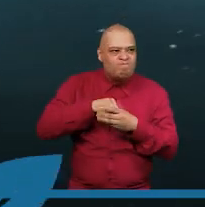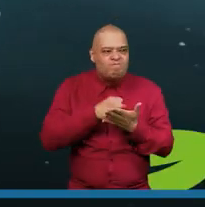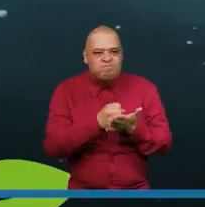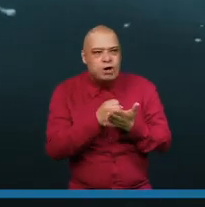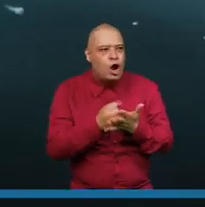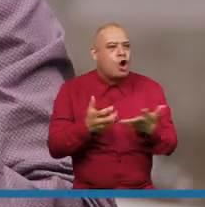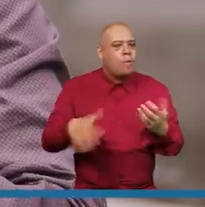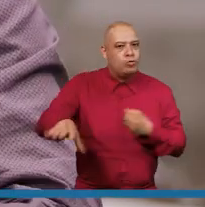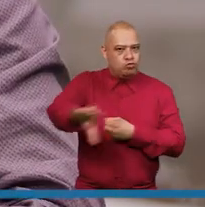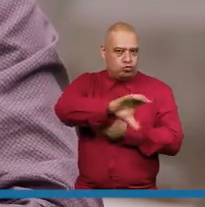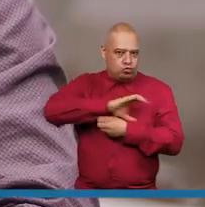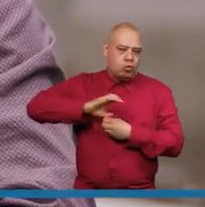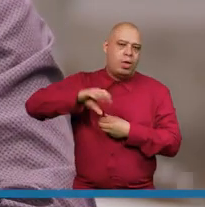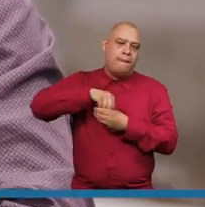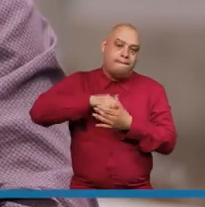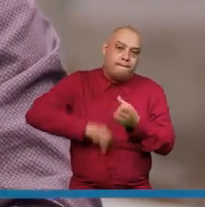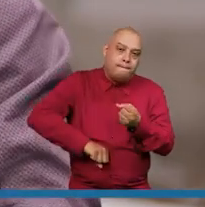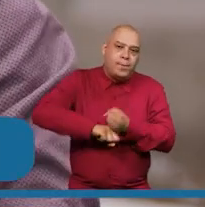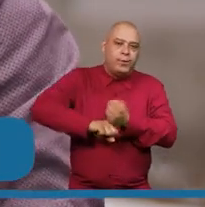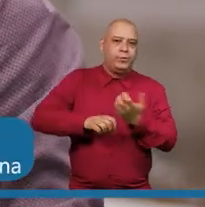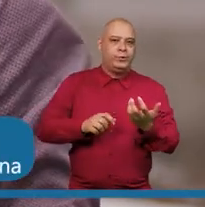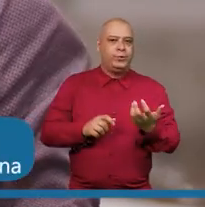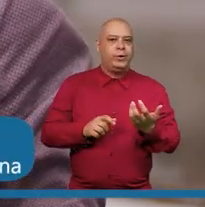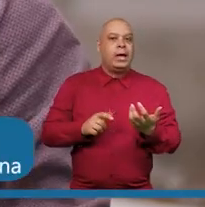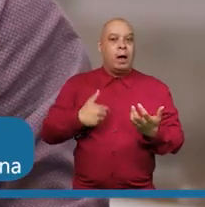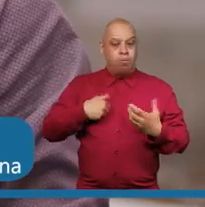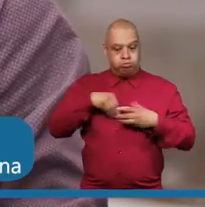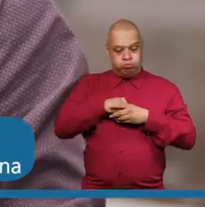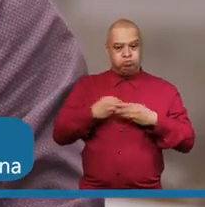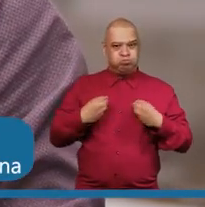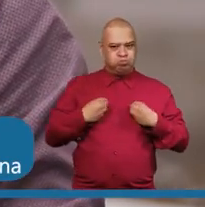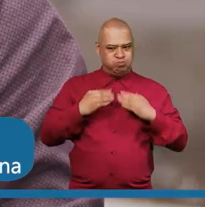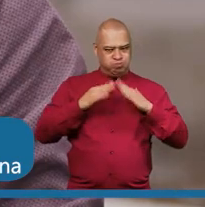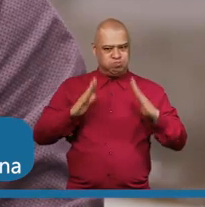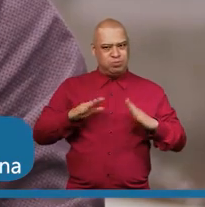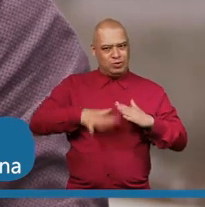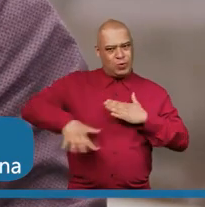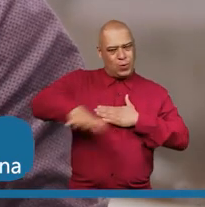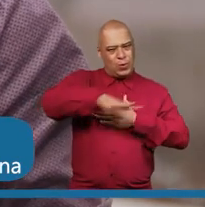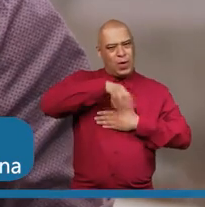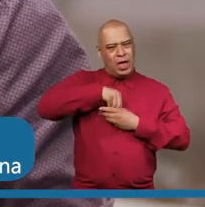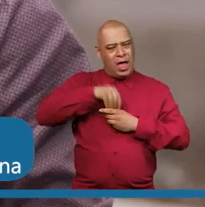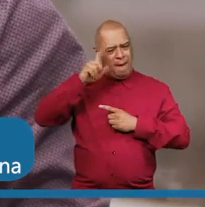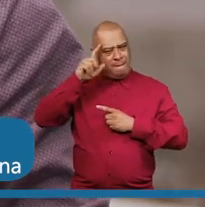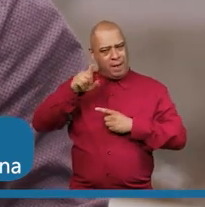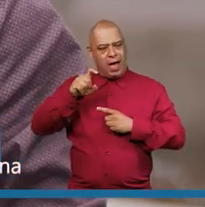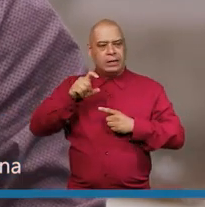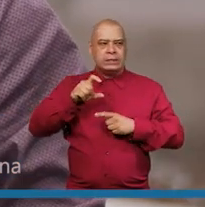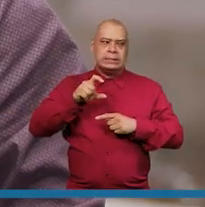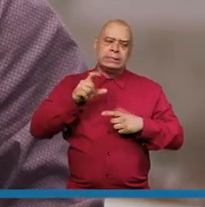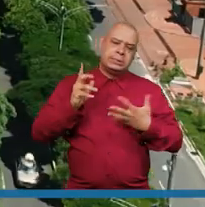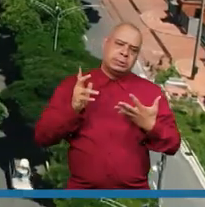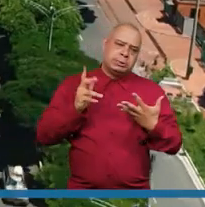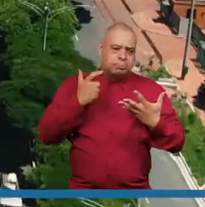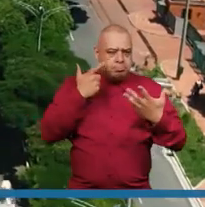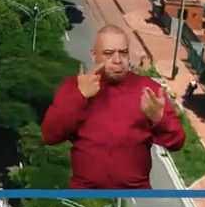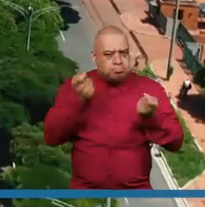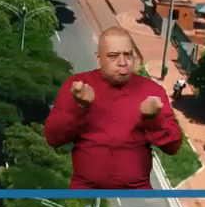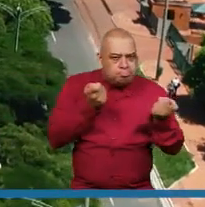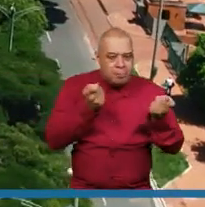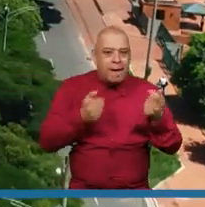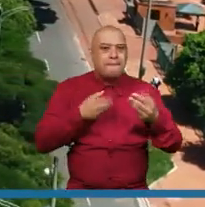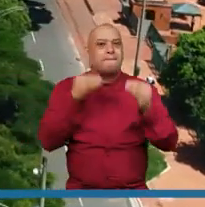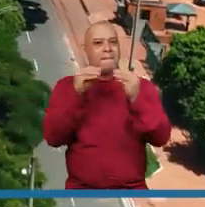nivel de solo del núcleo ciudad. Y esto es un tema en el que ONU Habitat ha sido muy sensible y la